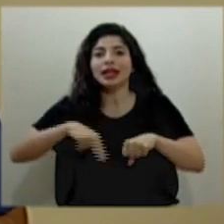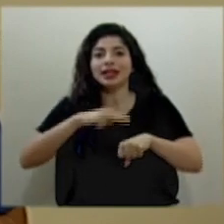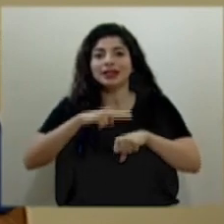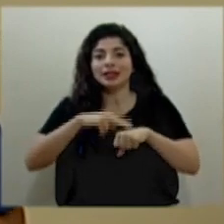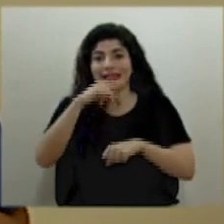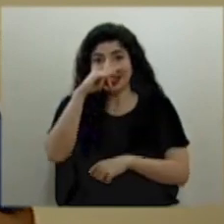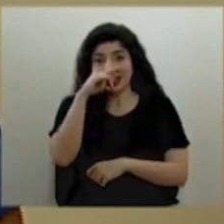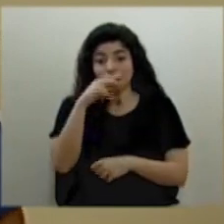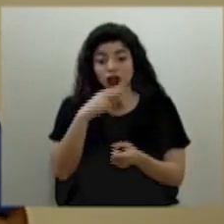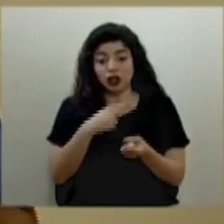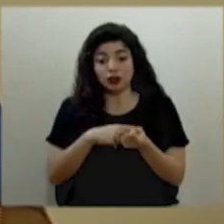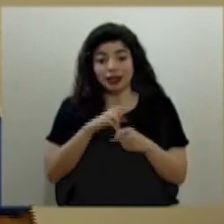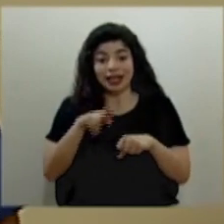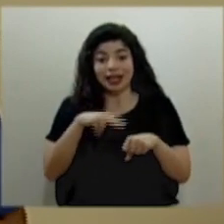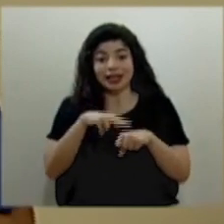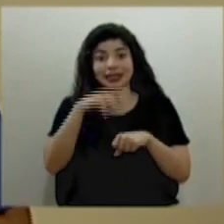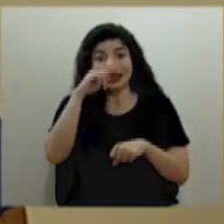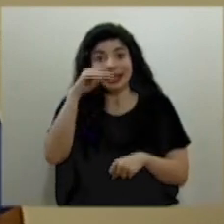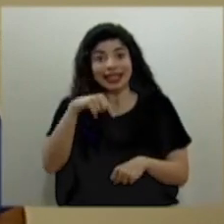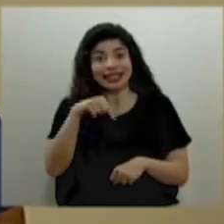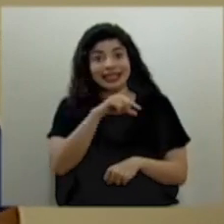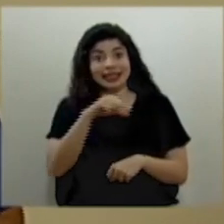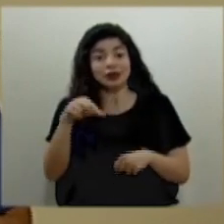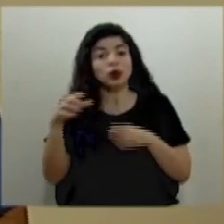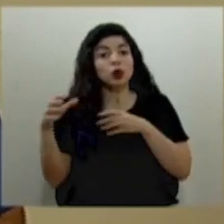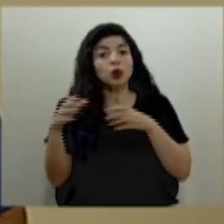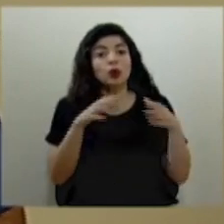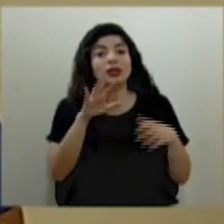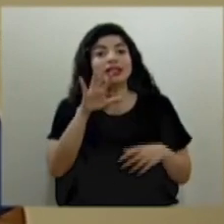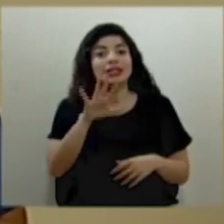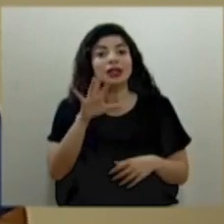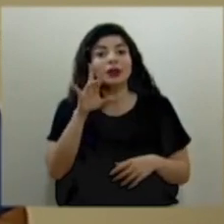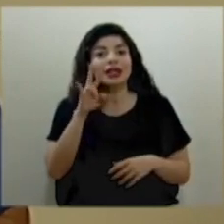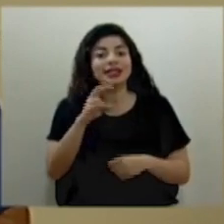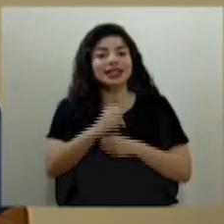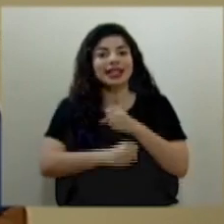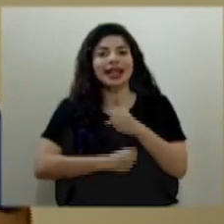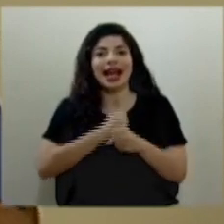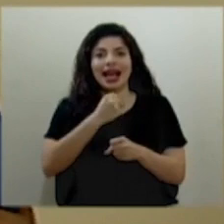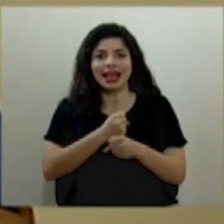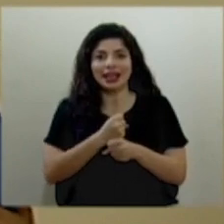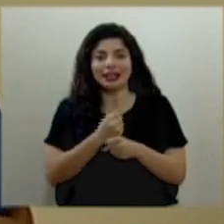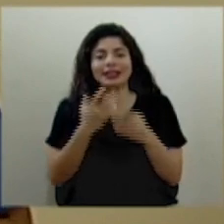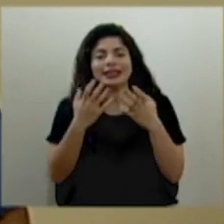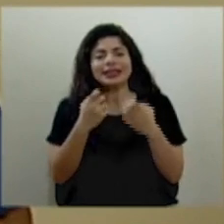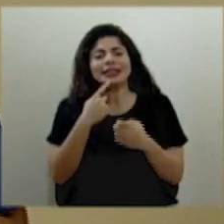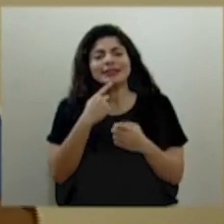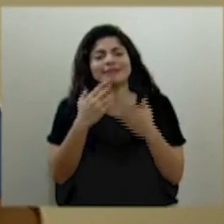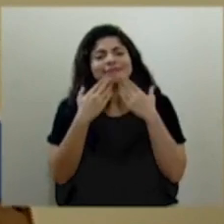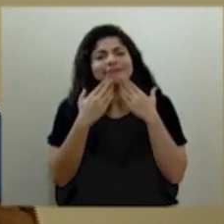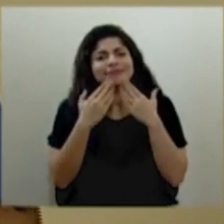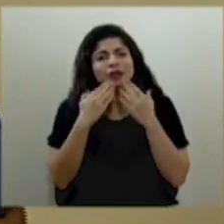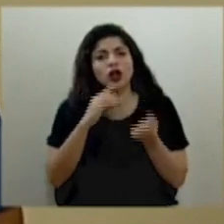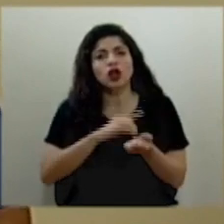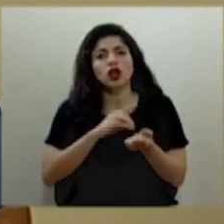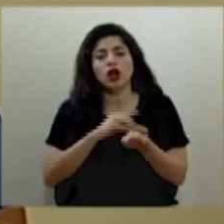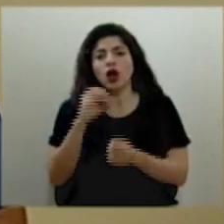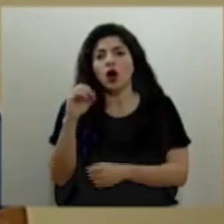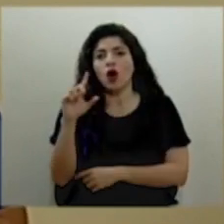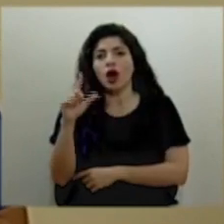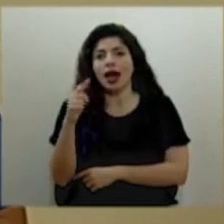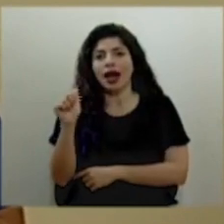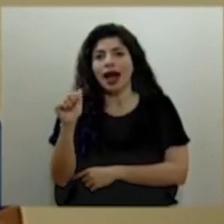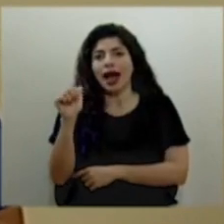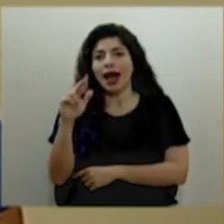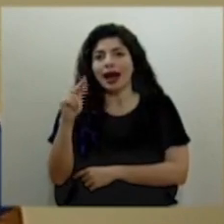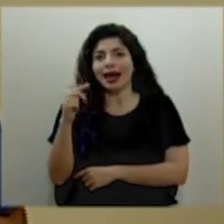El Hospital Nacional de Niños en esta semana cumplió 57 años. Quiero agradecerle muchísimo a la doctora Olga Arguedas, que es la